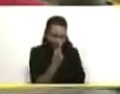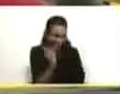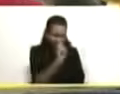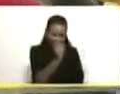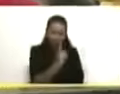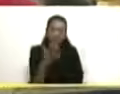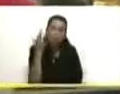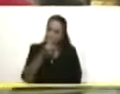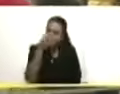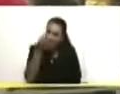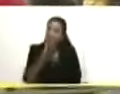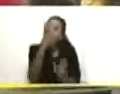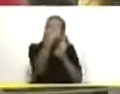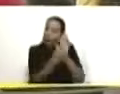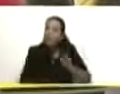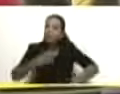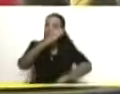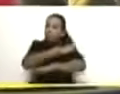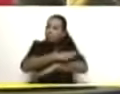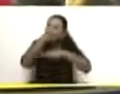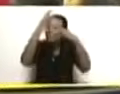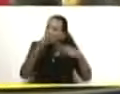Yo siempre di el ejemplo.